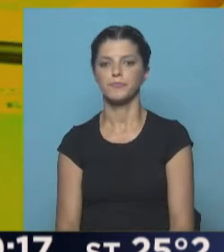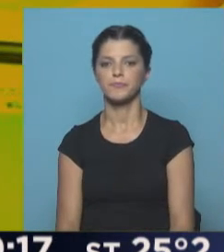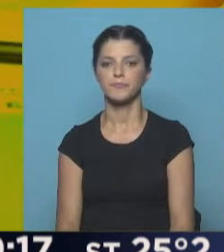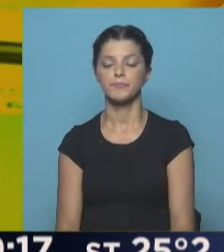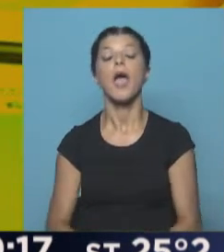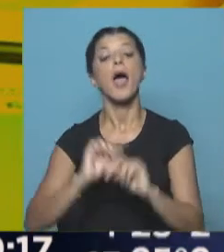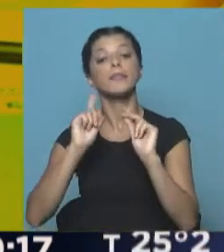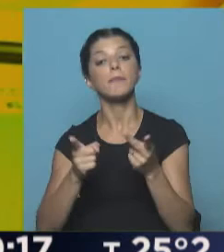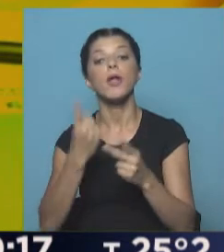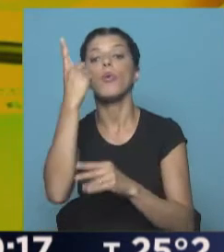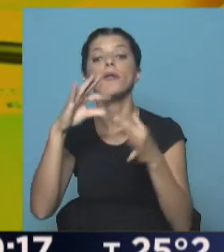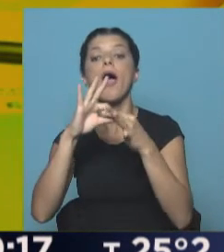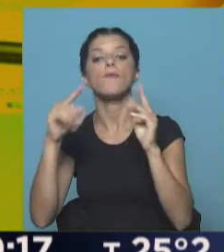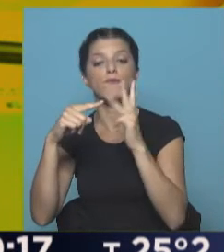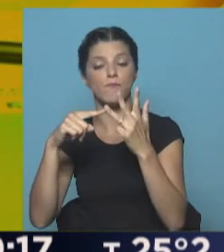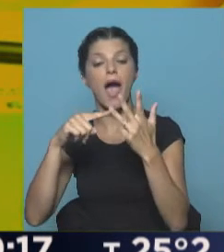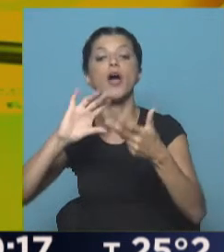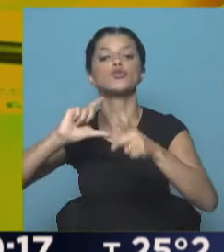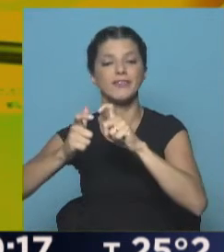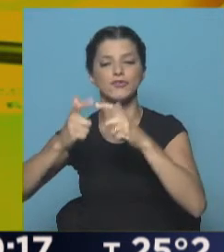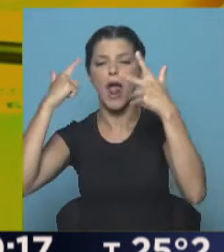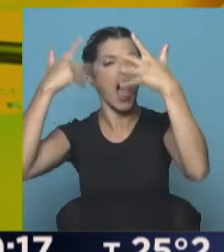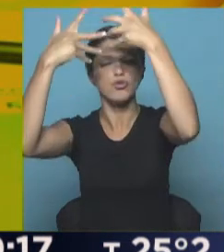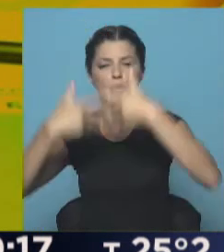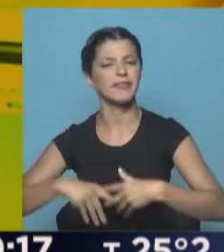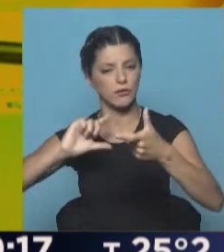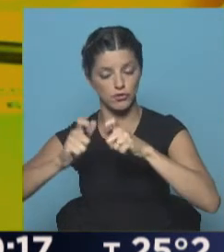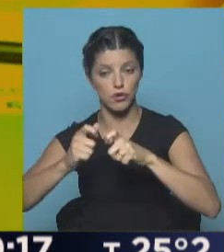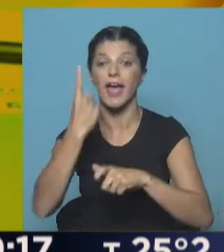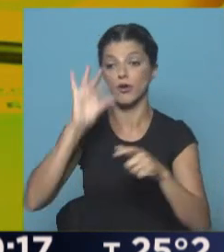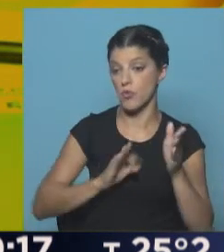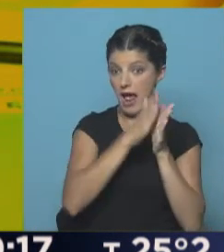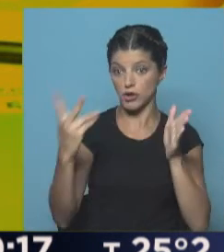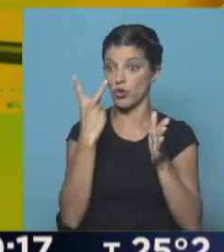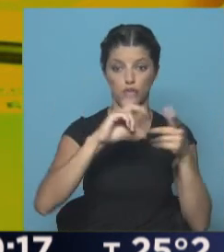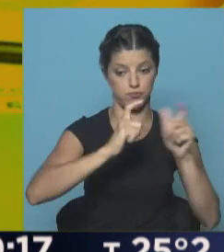Y también se estableció una fórmula de actualización automática 2 veces al año,